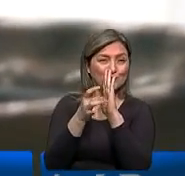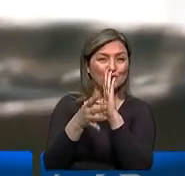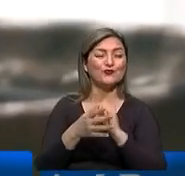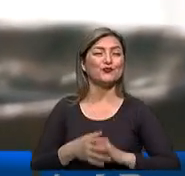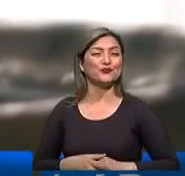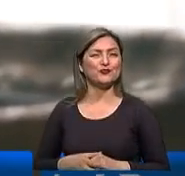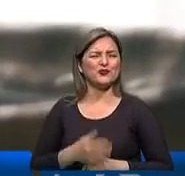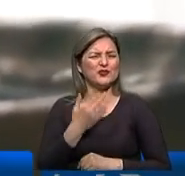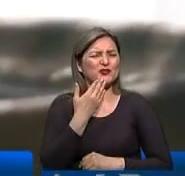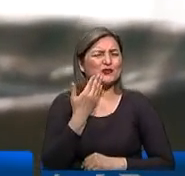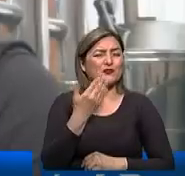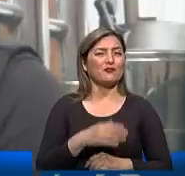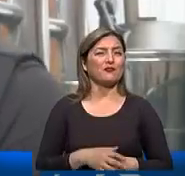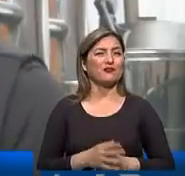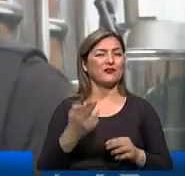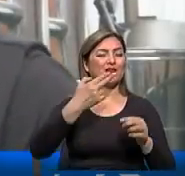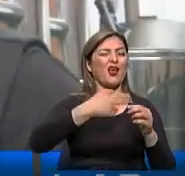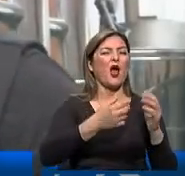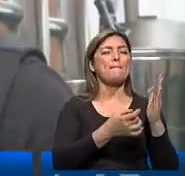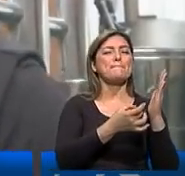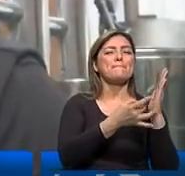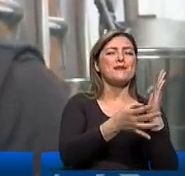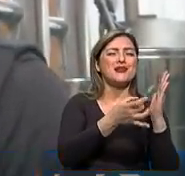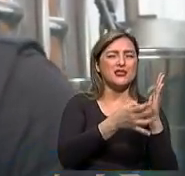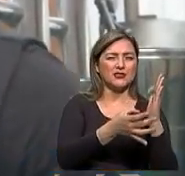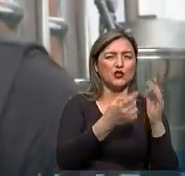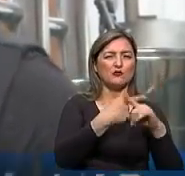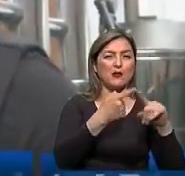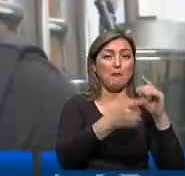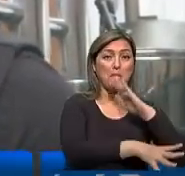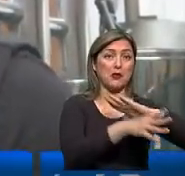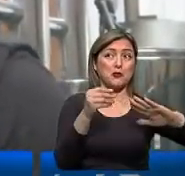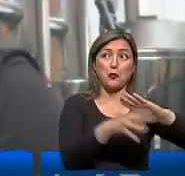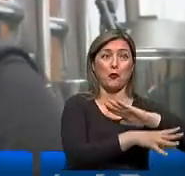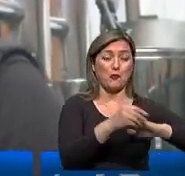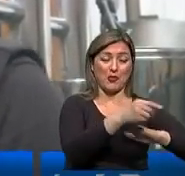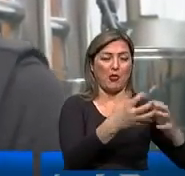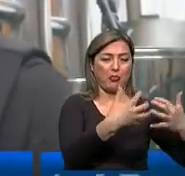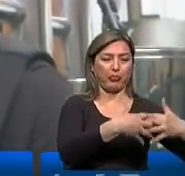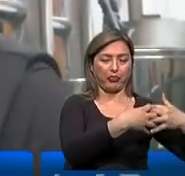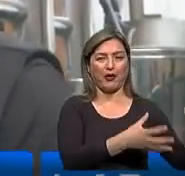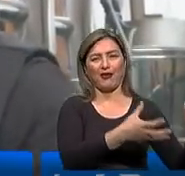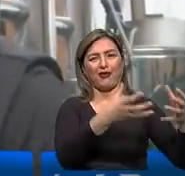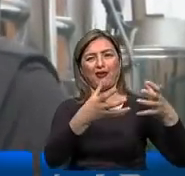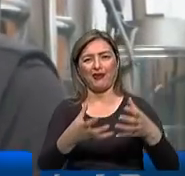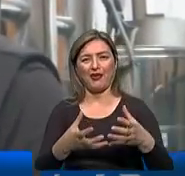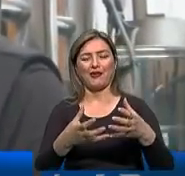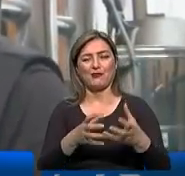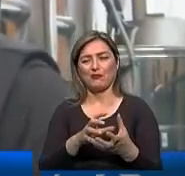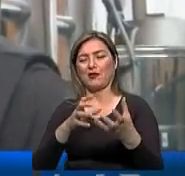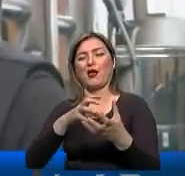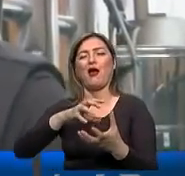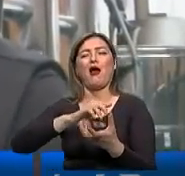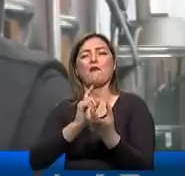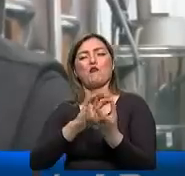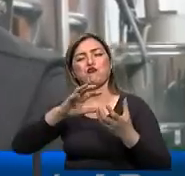¿Cómo lo consigue? El plástico tiene una cadena de carbonos, él proviene del petróleo, entonces por ingeniería inversa puede regresar otra vez